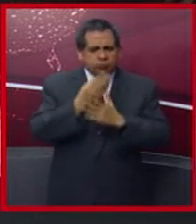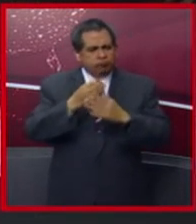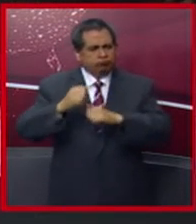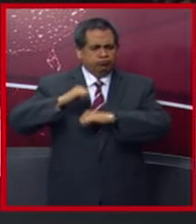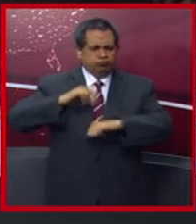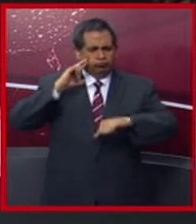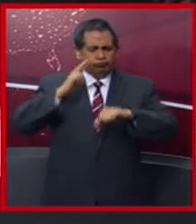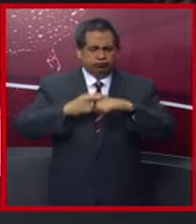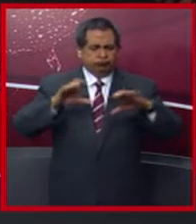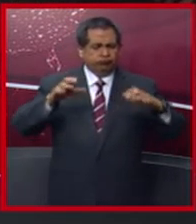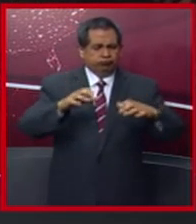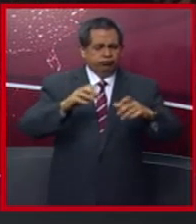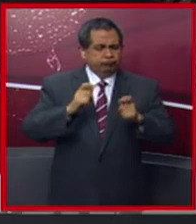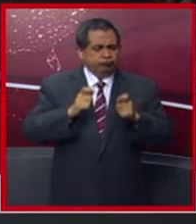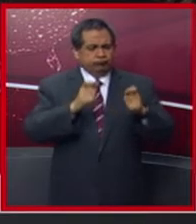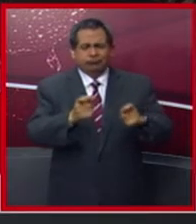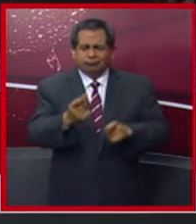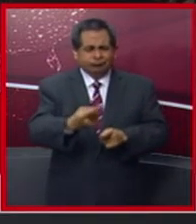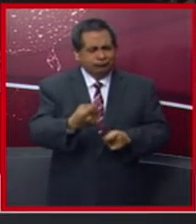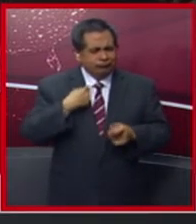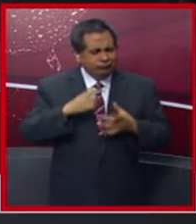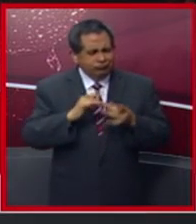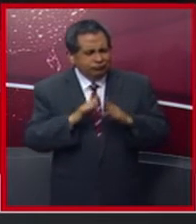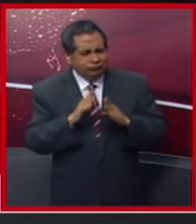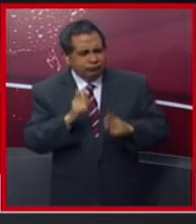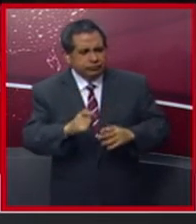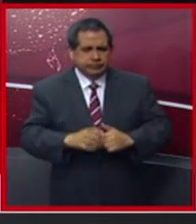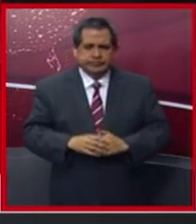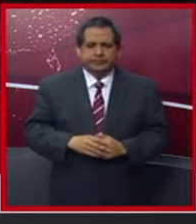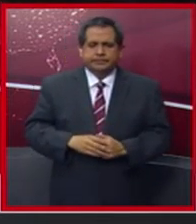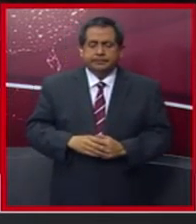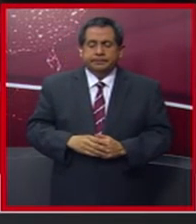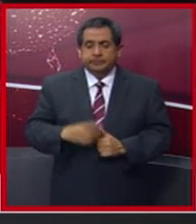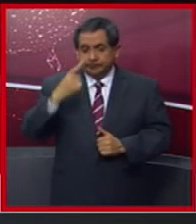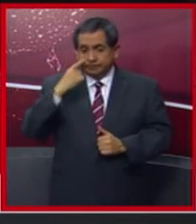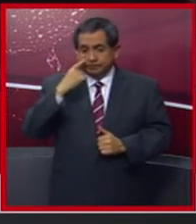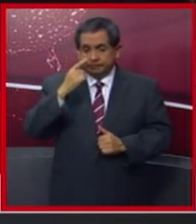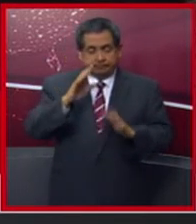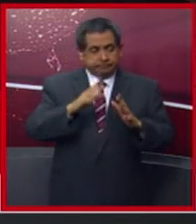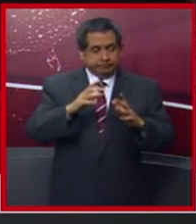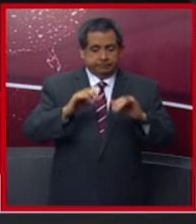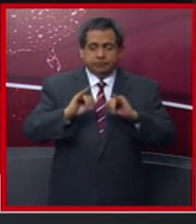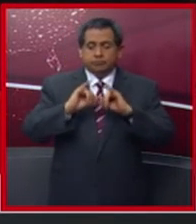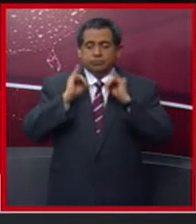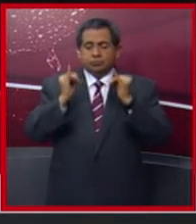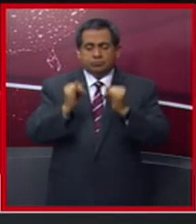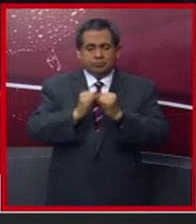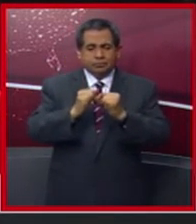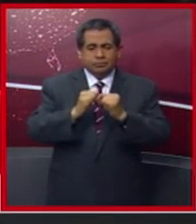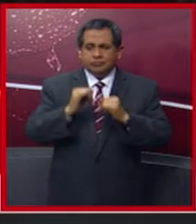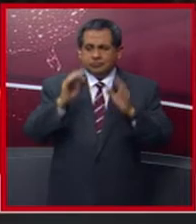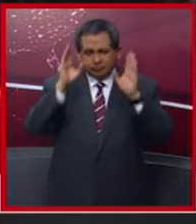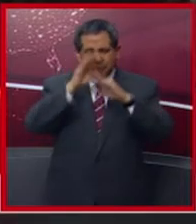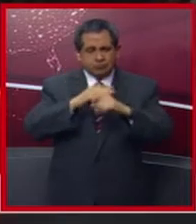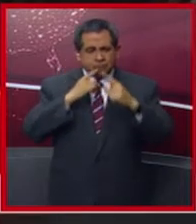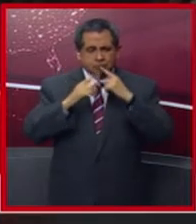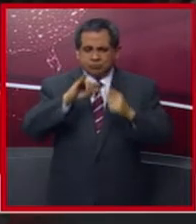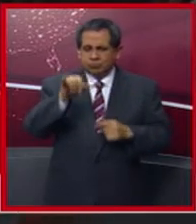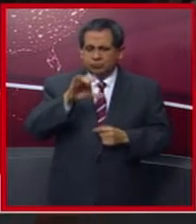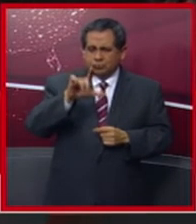esta reforma, tenemos entendido. Platíquenos un poco más de qué se trata eso. Pues bueno, se transmite lo que es la Junta de Conciliación a lo que sería el